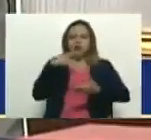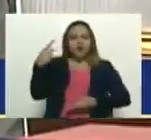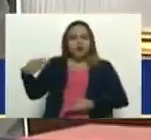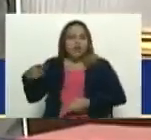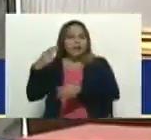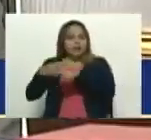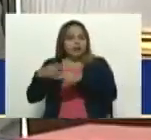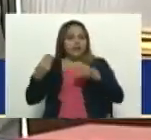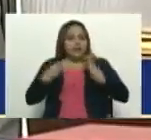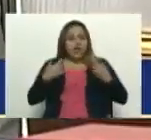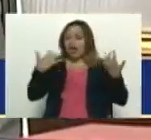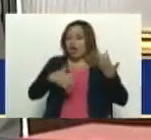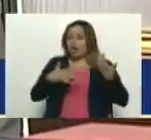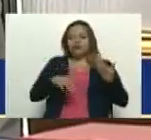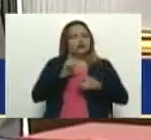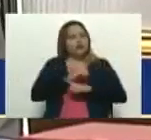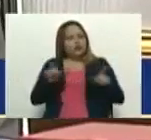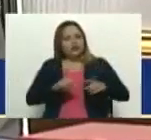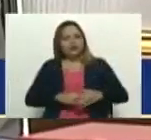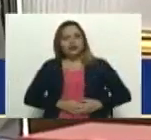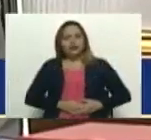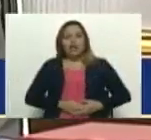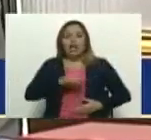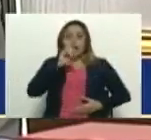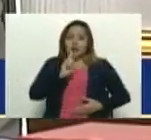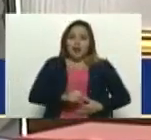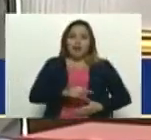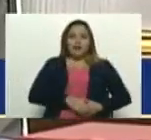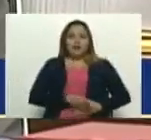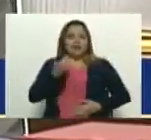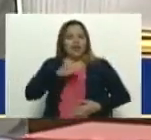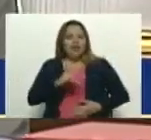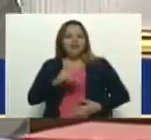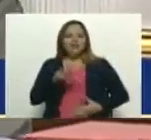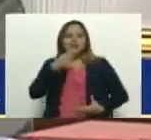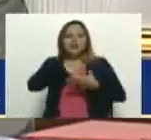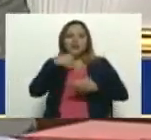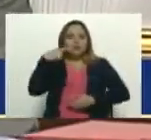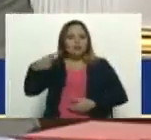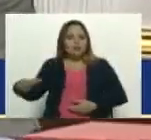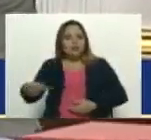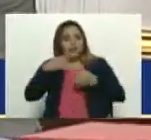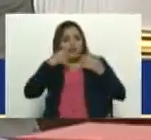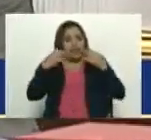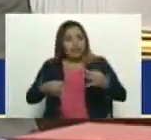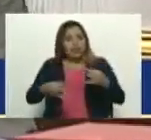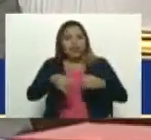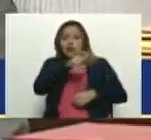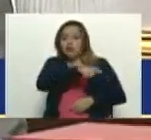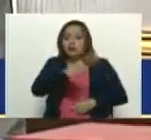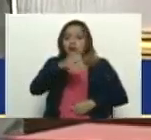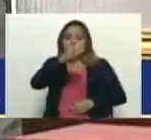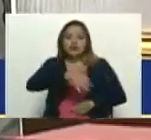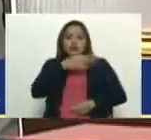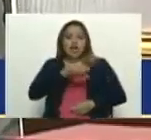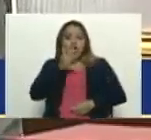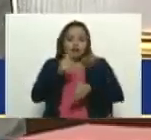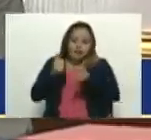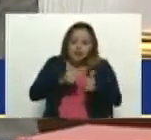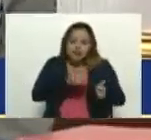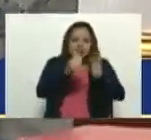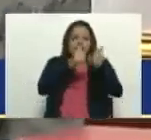vida, no, sino que estaba en la lucha política cuando los luchadores sociales eran